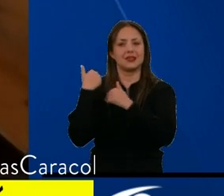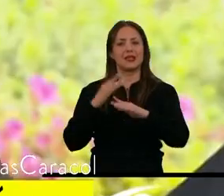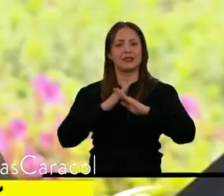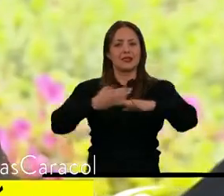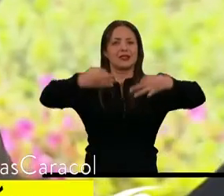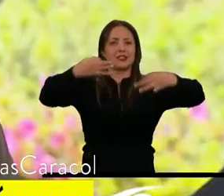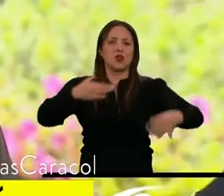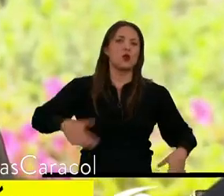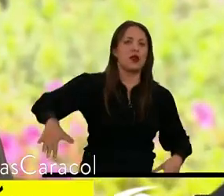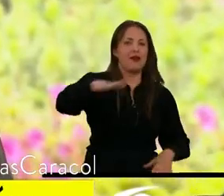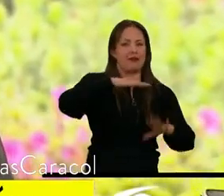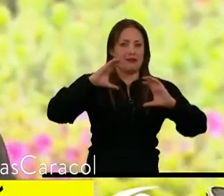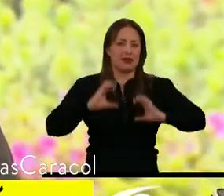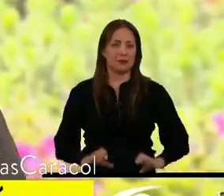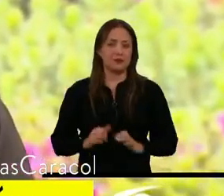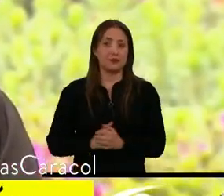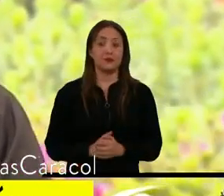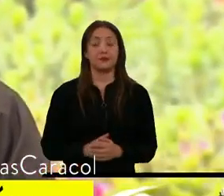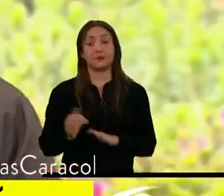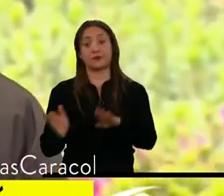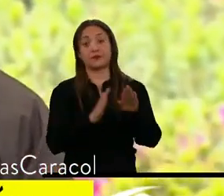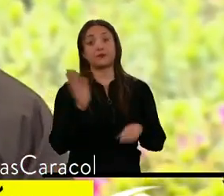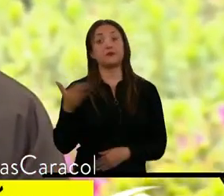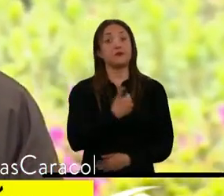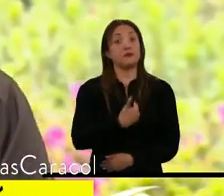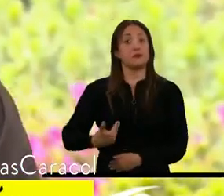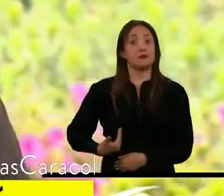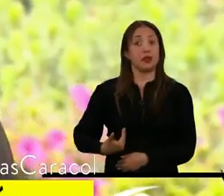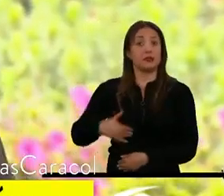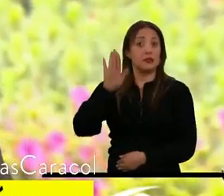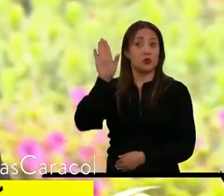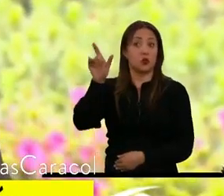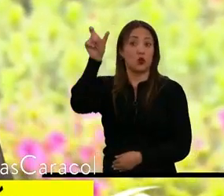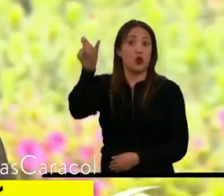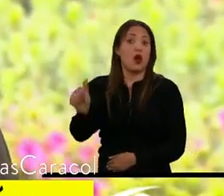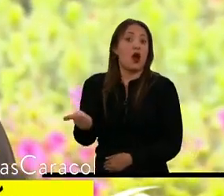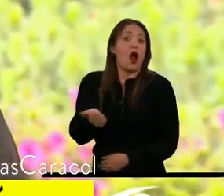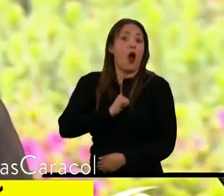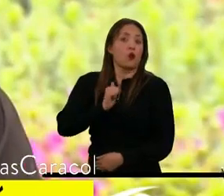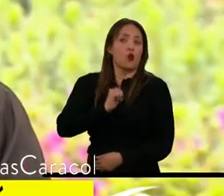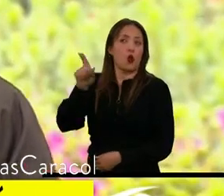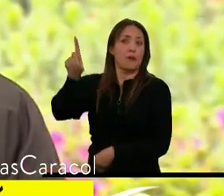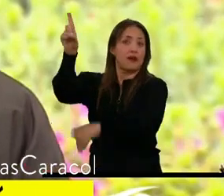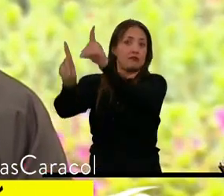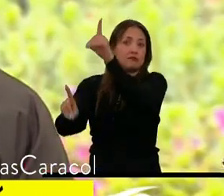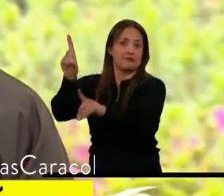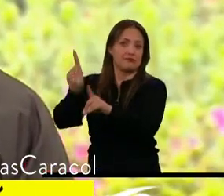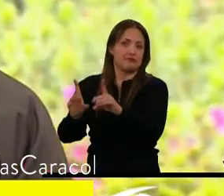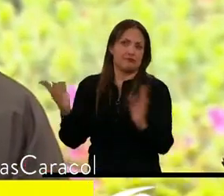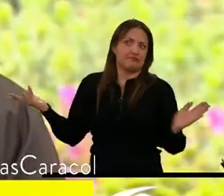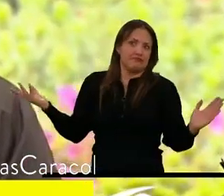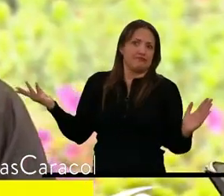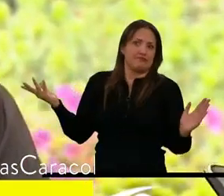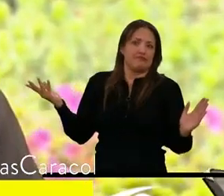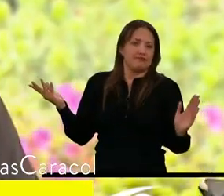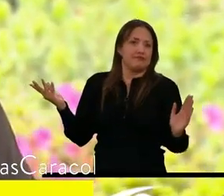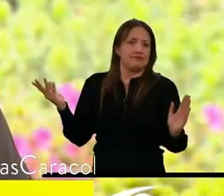ciudadana. Bueno, la autonomía del presidente es indiscutible y creo que en su